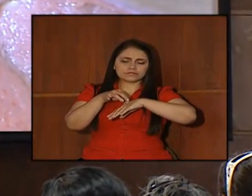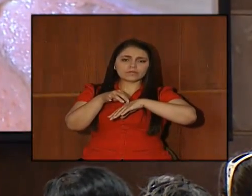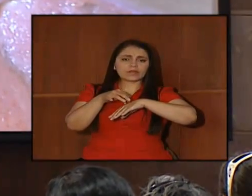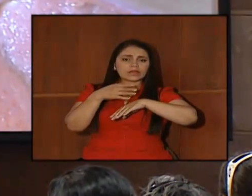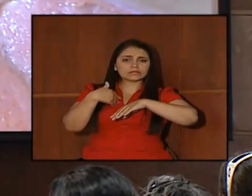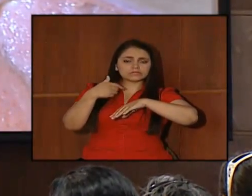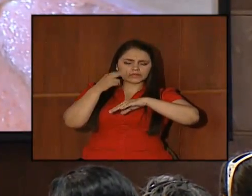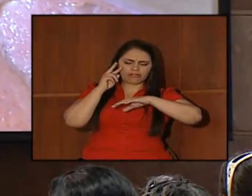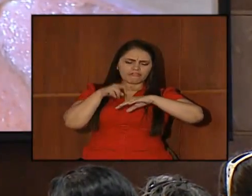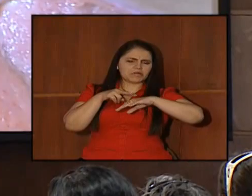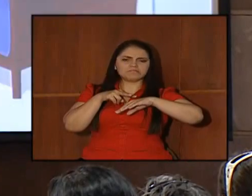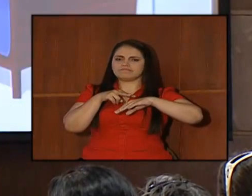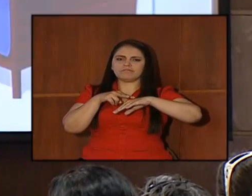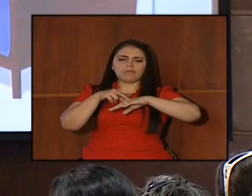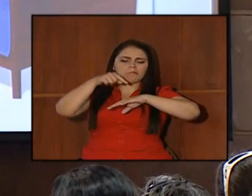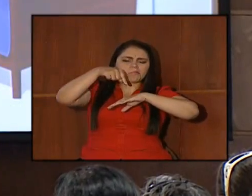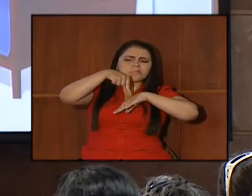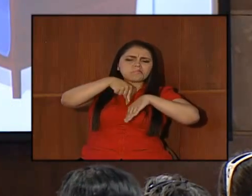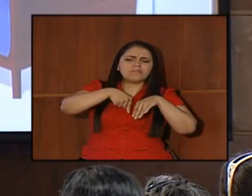piel.